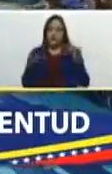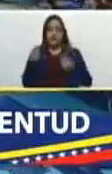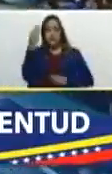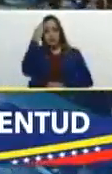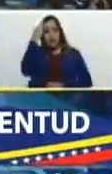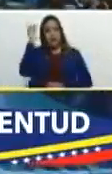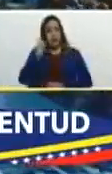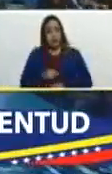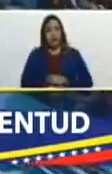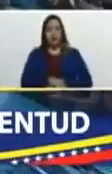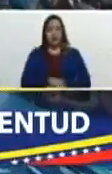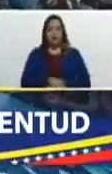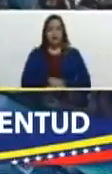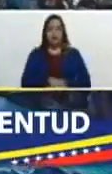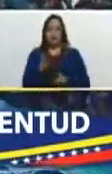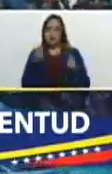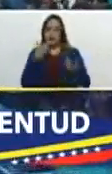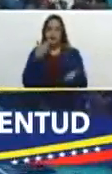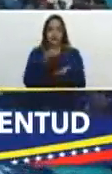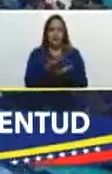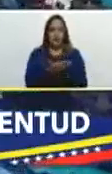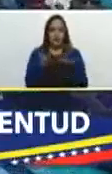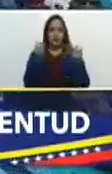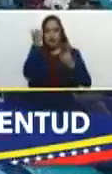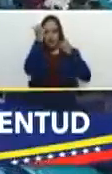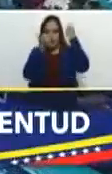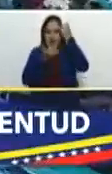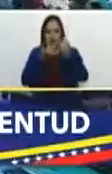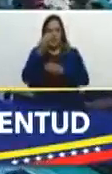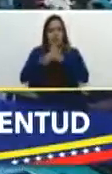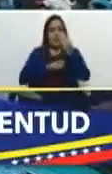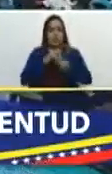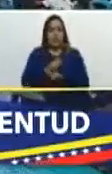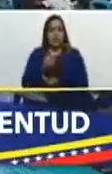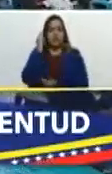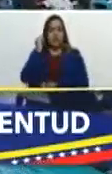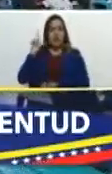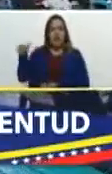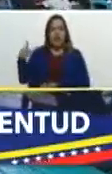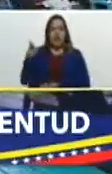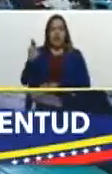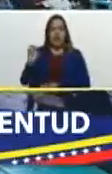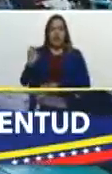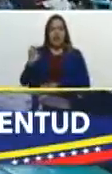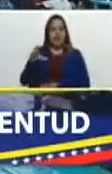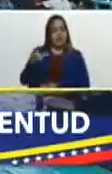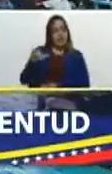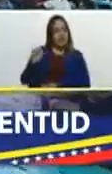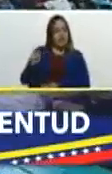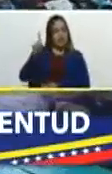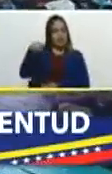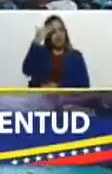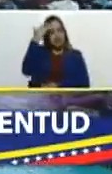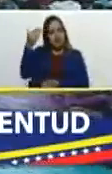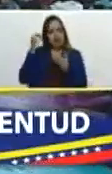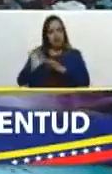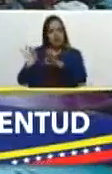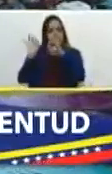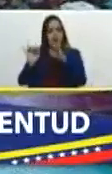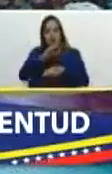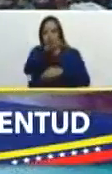también, muchas propuestas, muchas ideas, como las que Grecia Colmenares. Saludar especialmente a toda